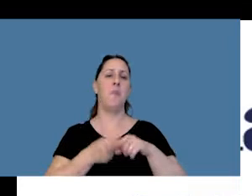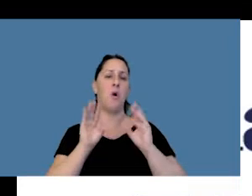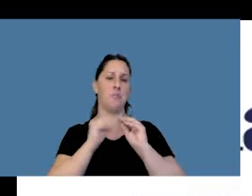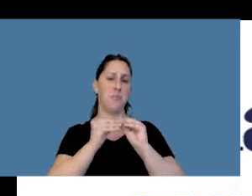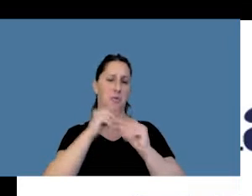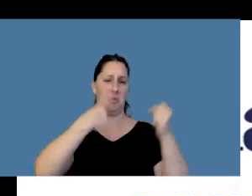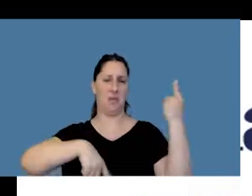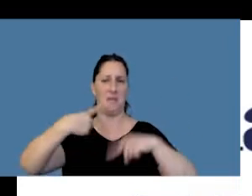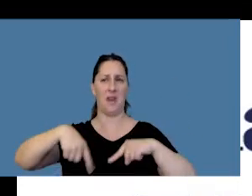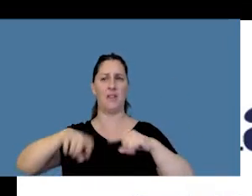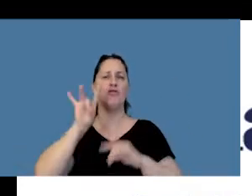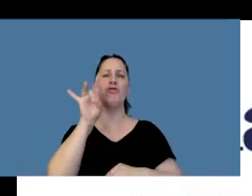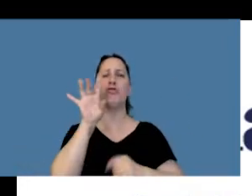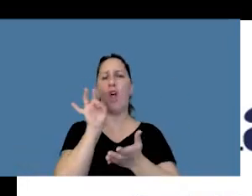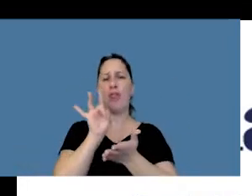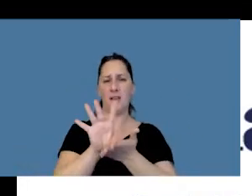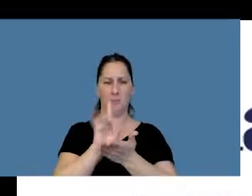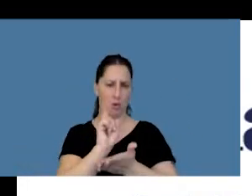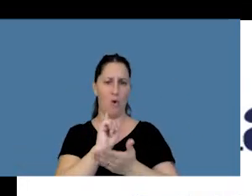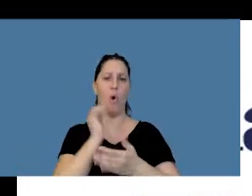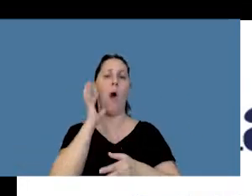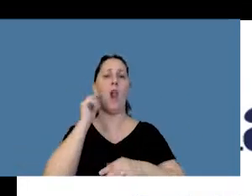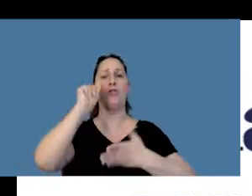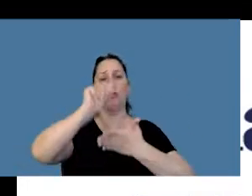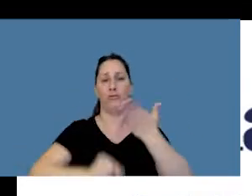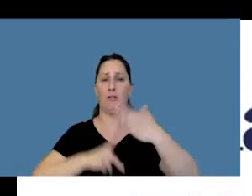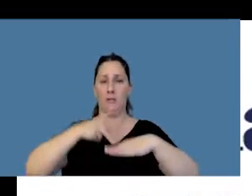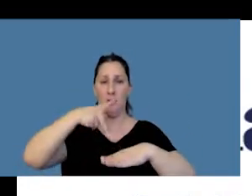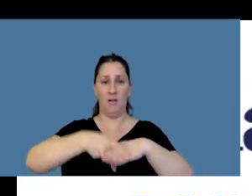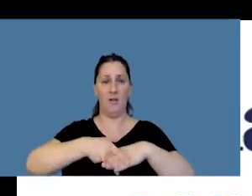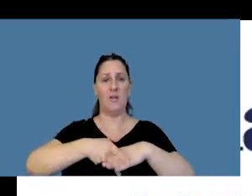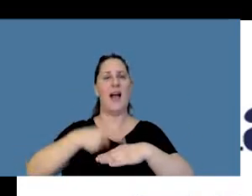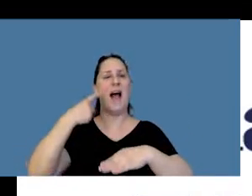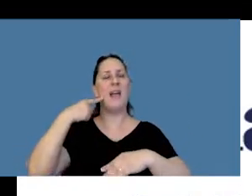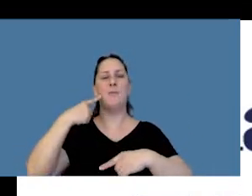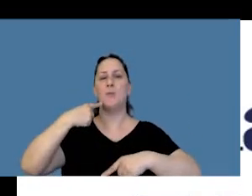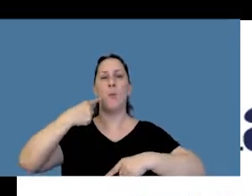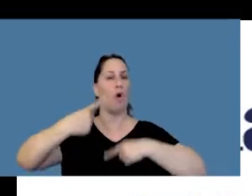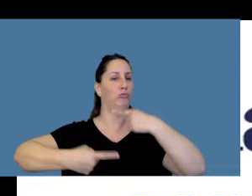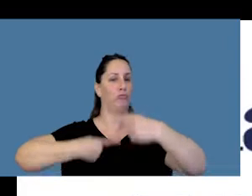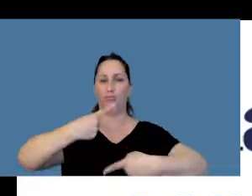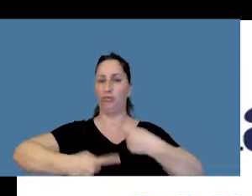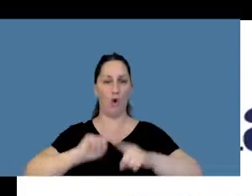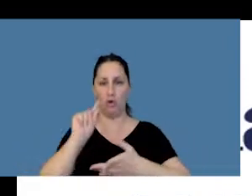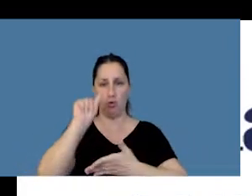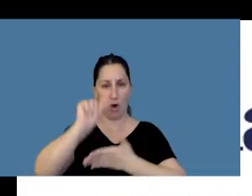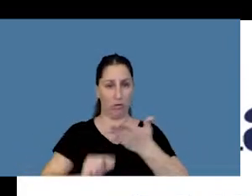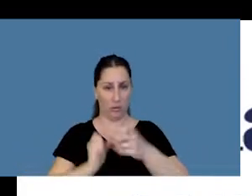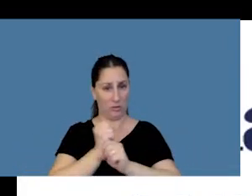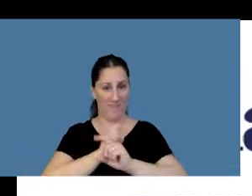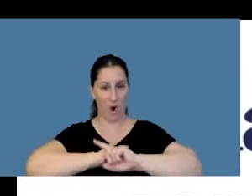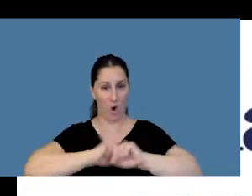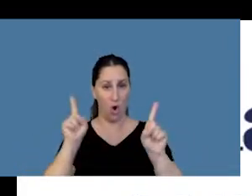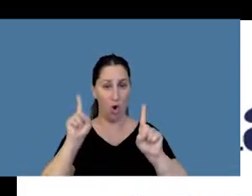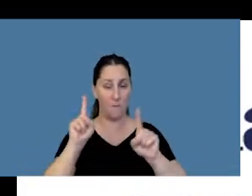no solamente por un despido, por una interrupción, se genera la discontinuidad del contrato laboral,